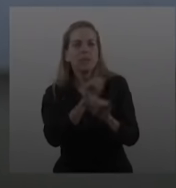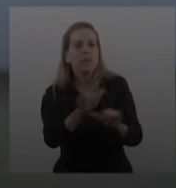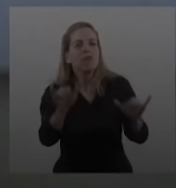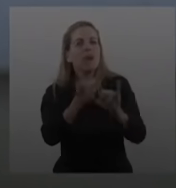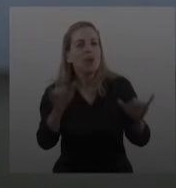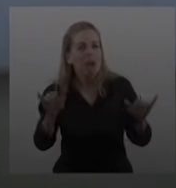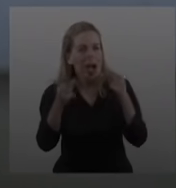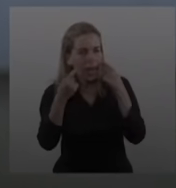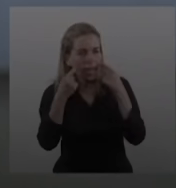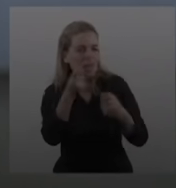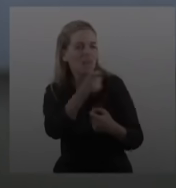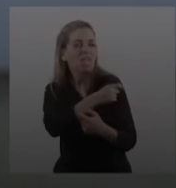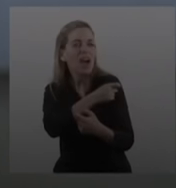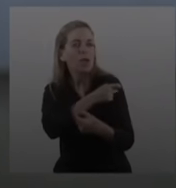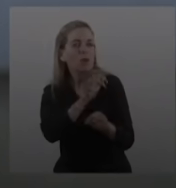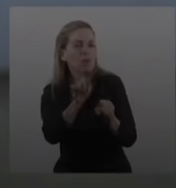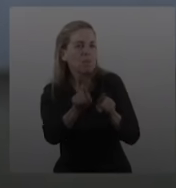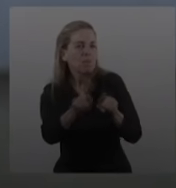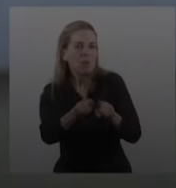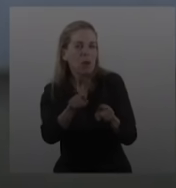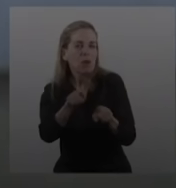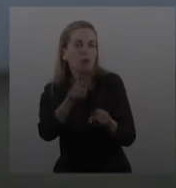encontrando en esa vacuna una solución.